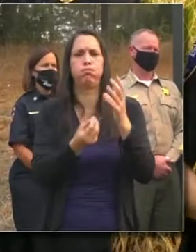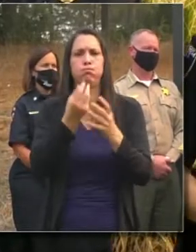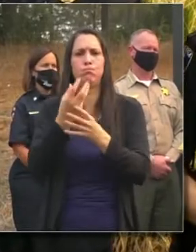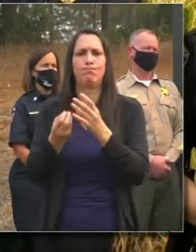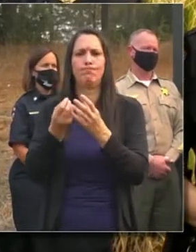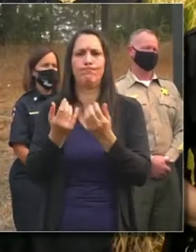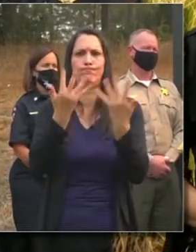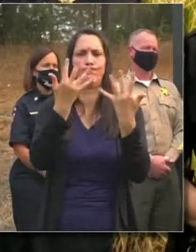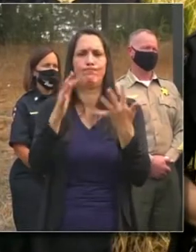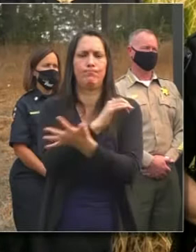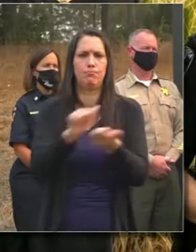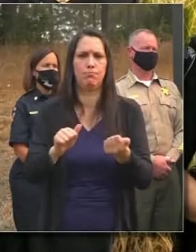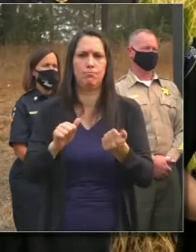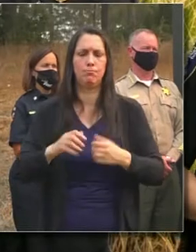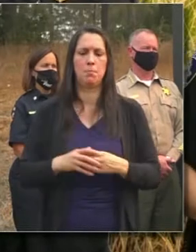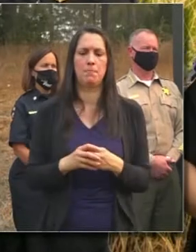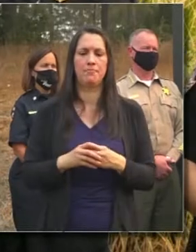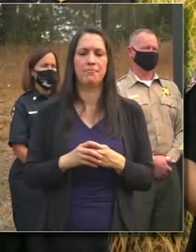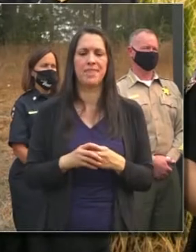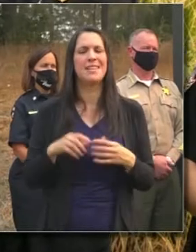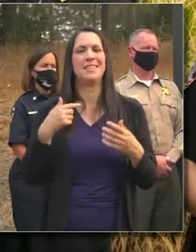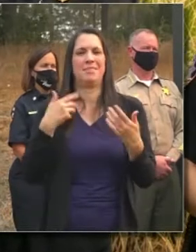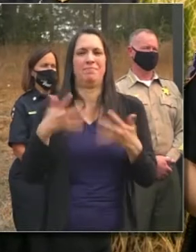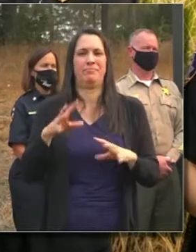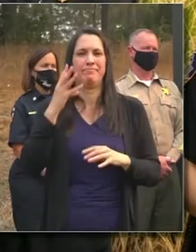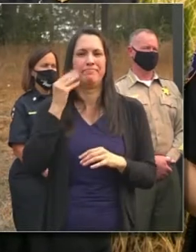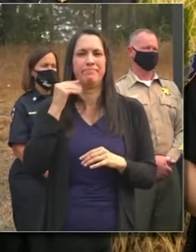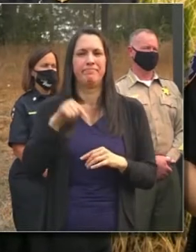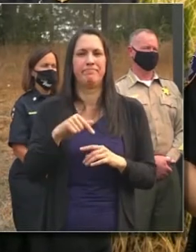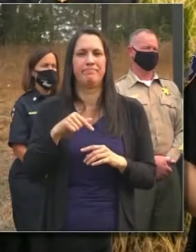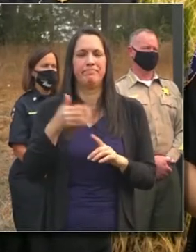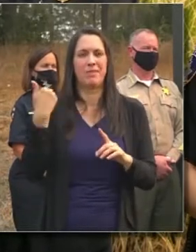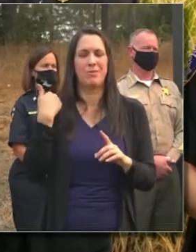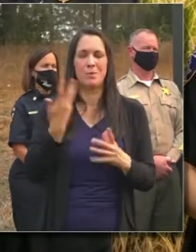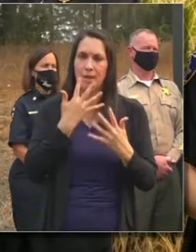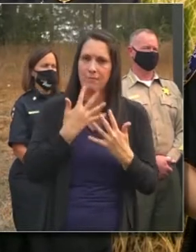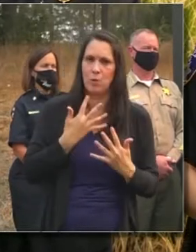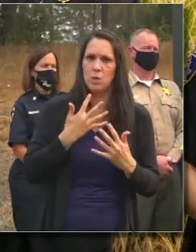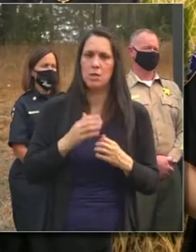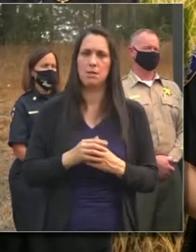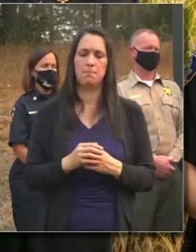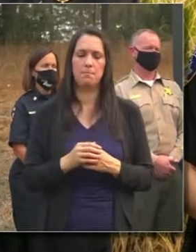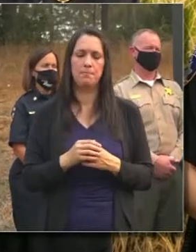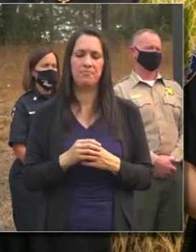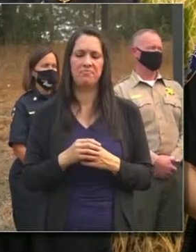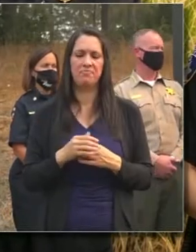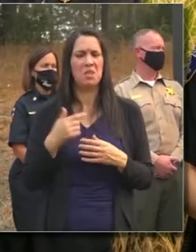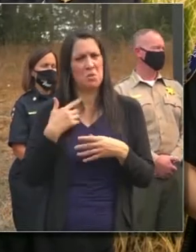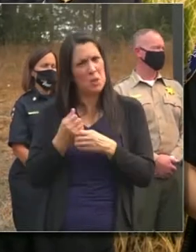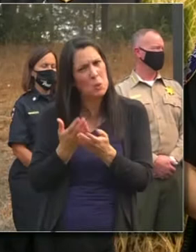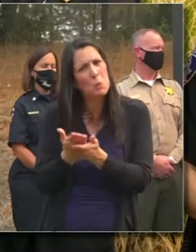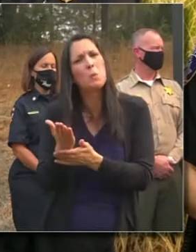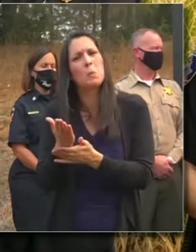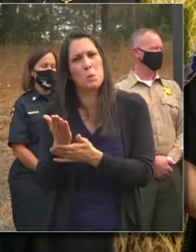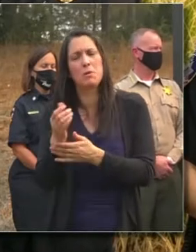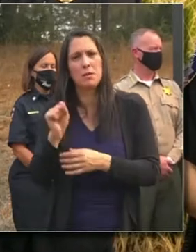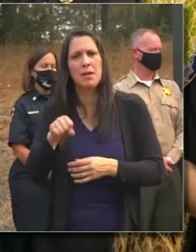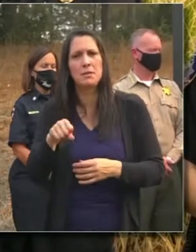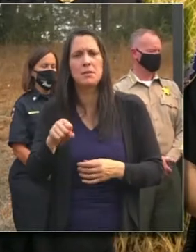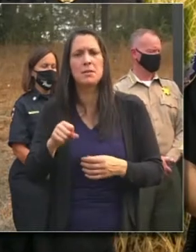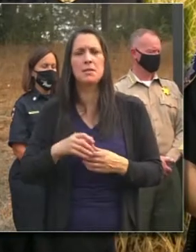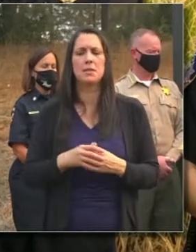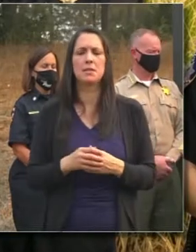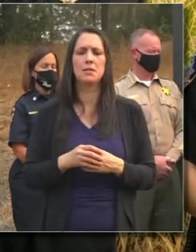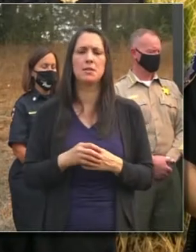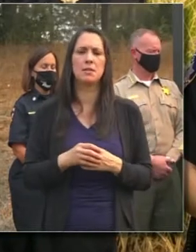entendemos eso pero hemos estado aquí antes lamentablemente y superaremos esto al igual como